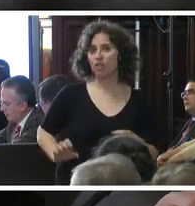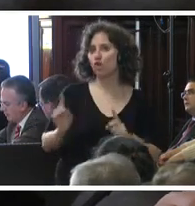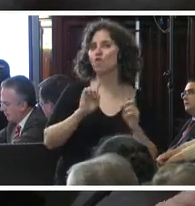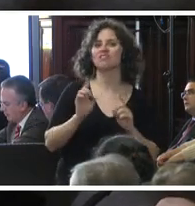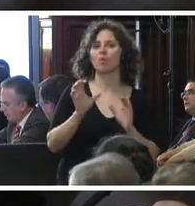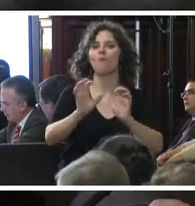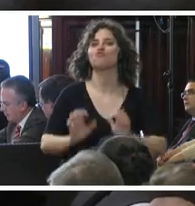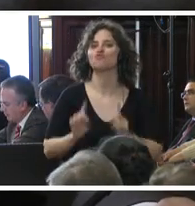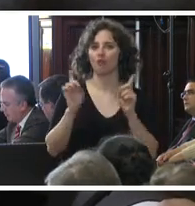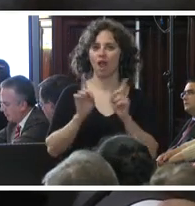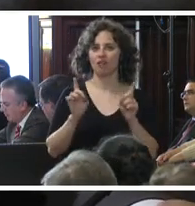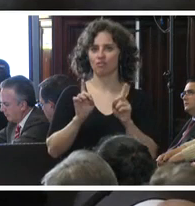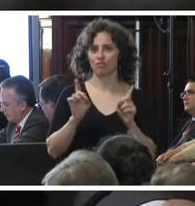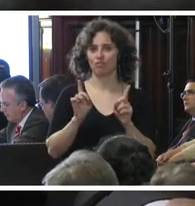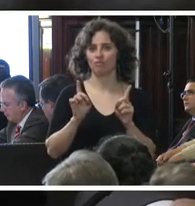funcionario.